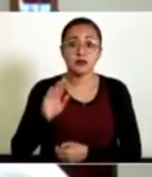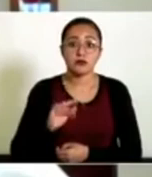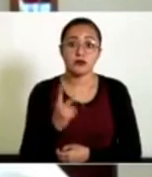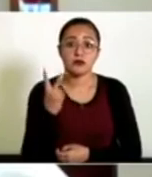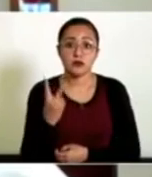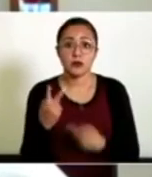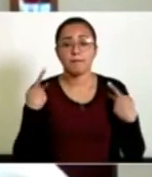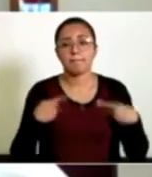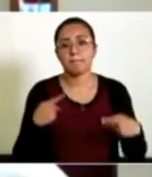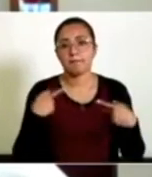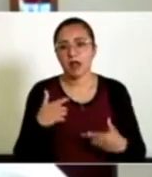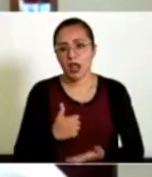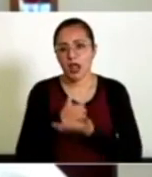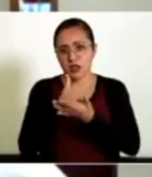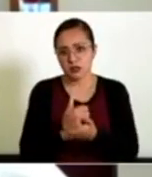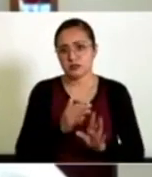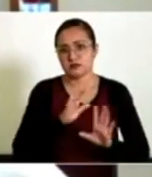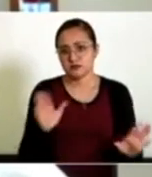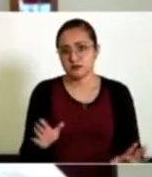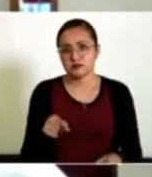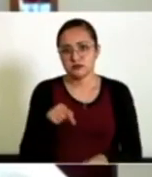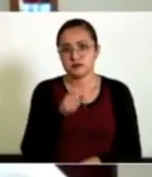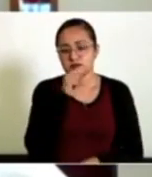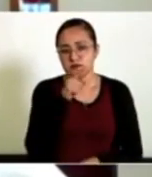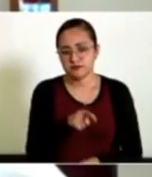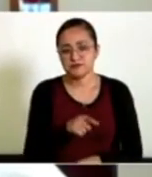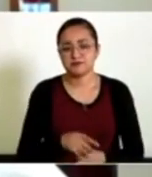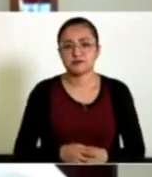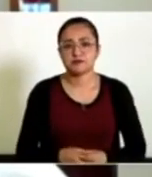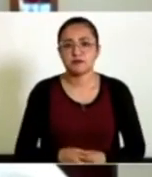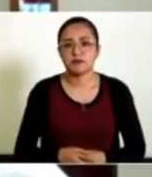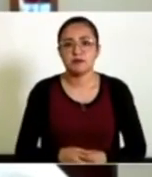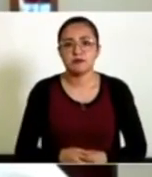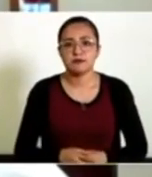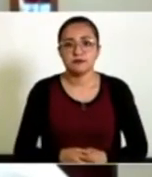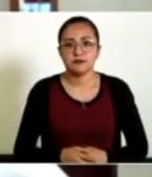192 personas también en estos eventos. Es cual.